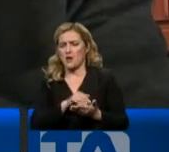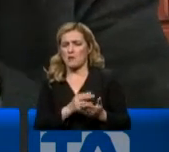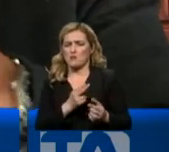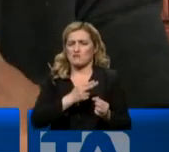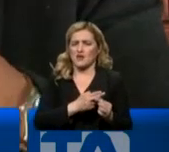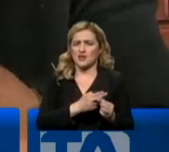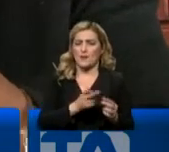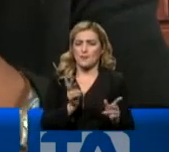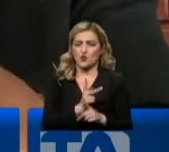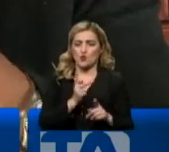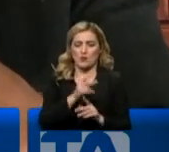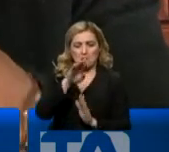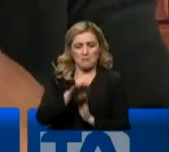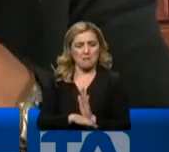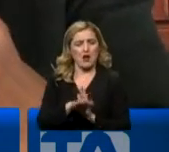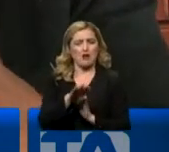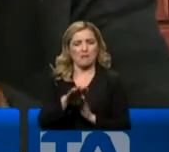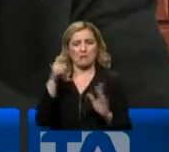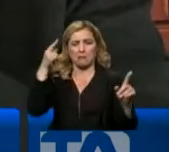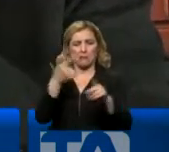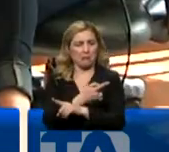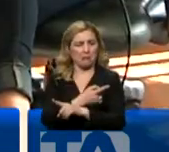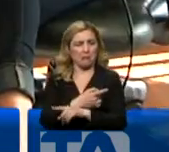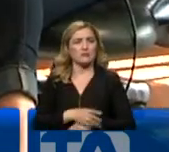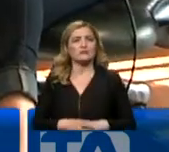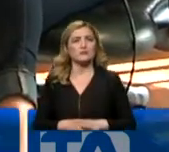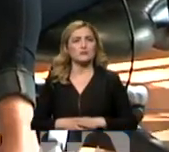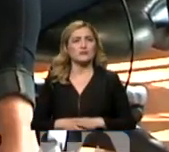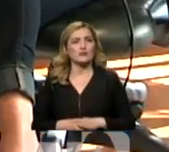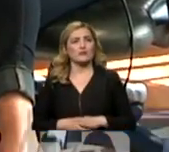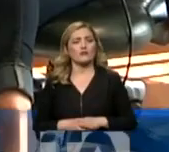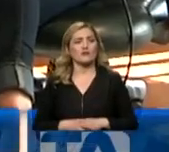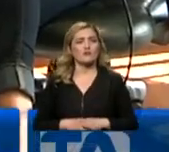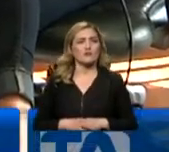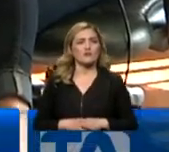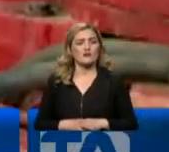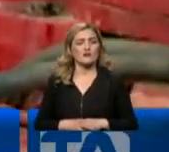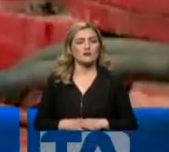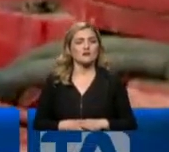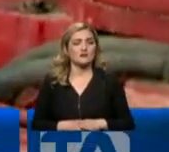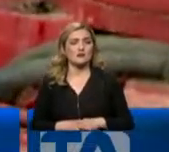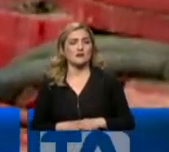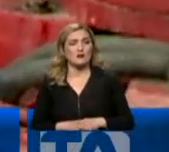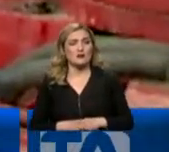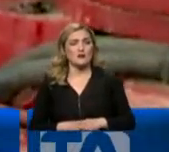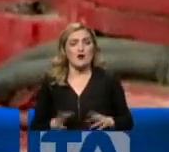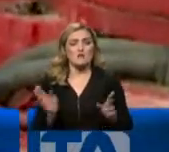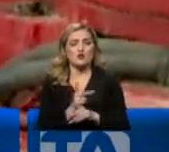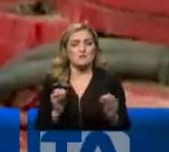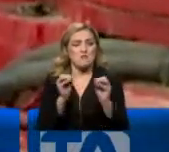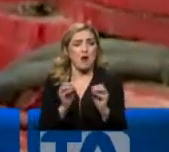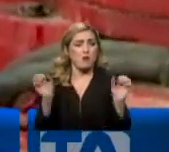de producción. Entonces ahí había una incompatibilidad en el discurso. Lo que es cierto, según González, es que la potencialidad para producir